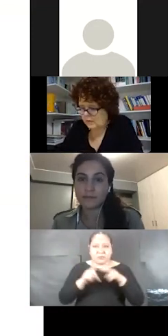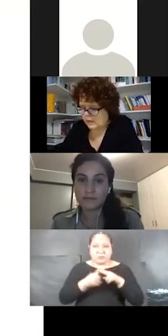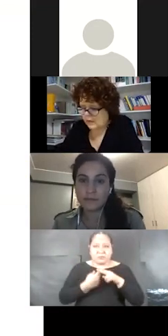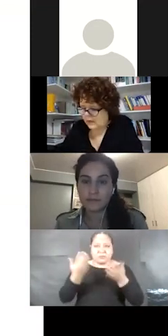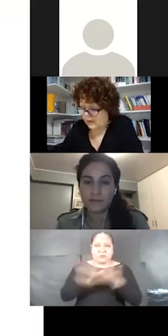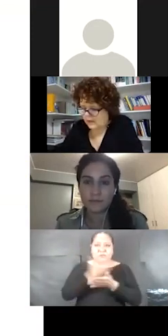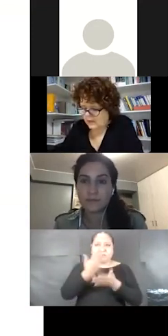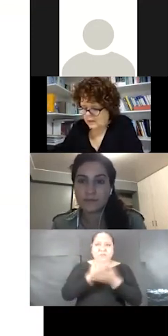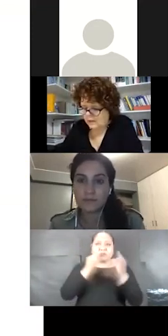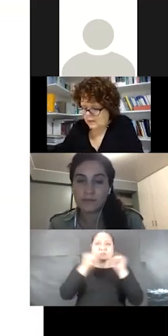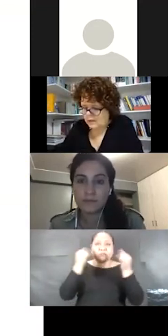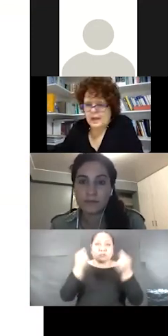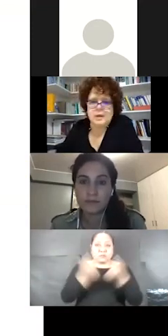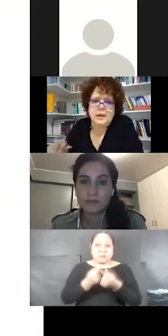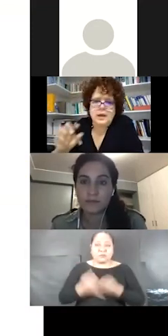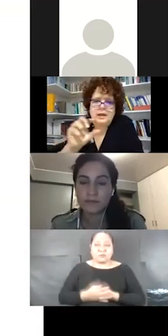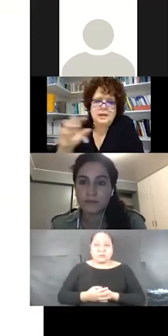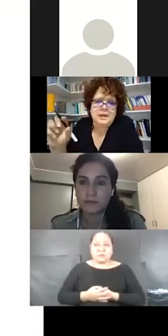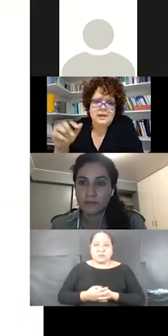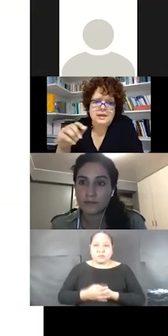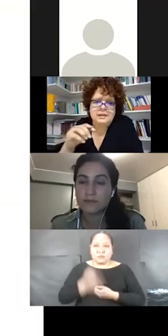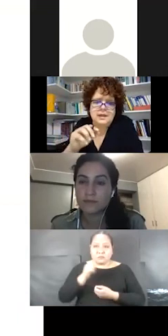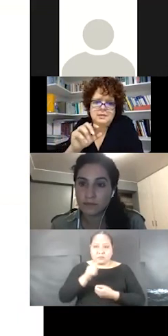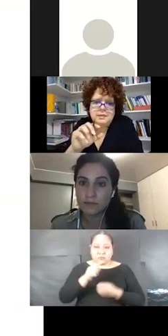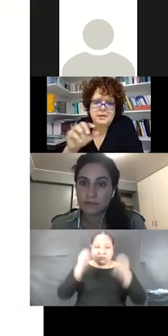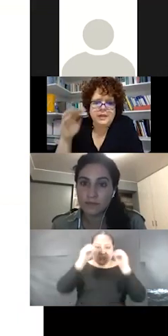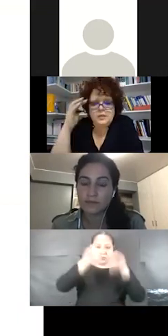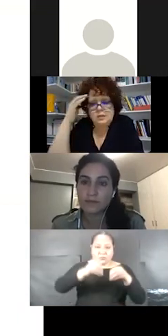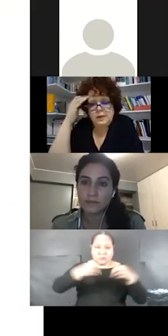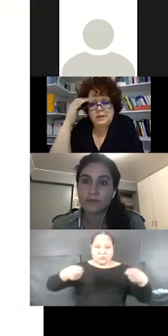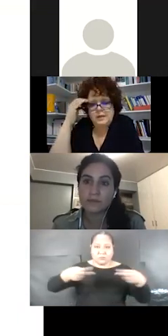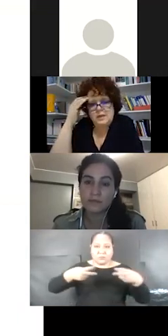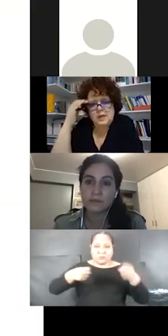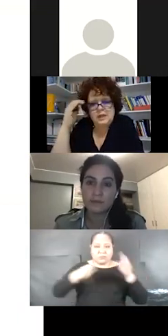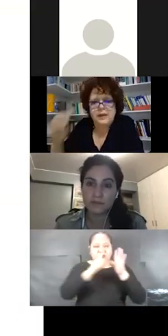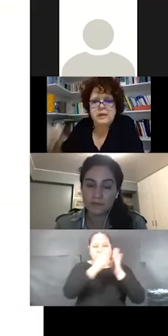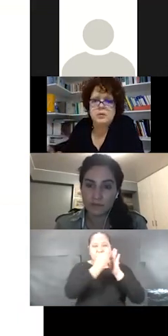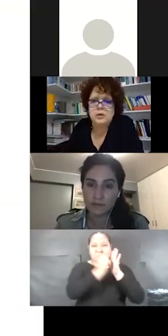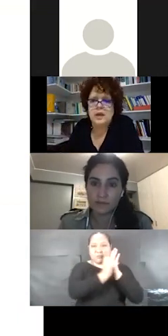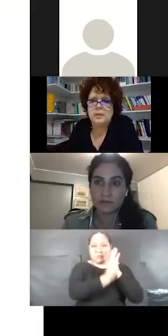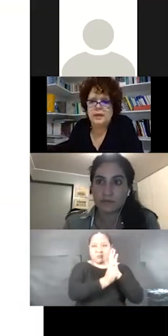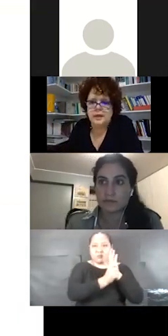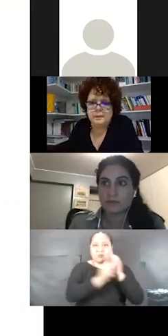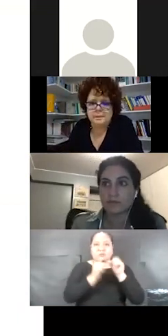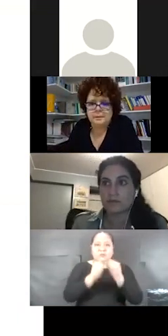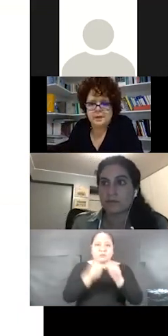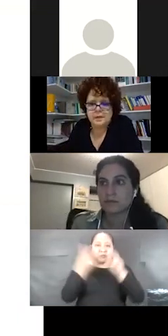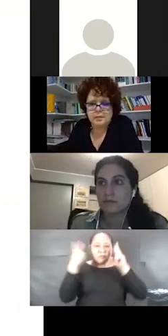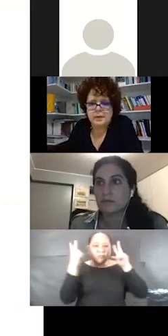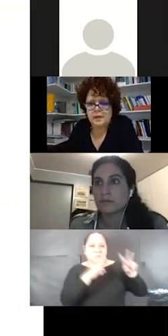grupo. Ahí le voy a dejar ¿cómo se llama? La dirección para que nos sigan en Facebook y ahí